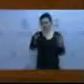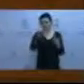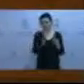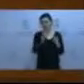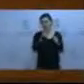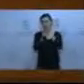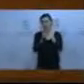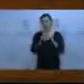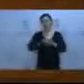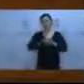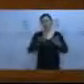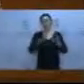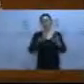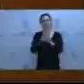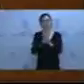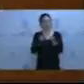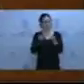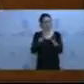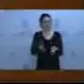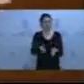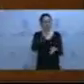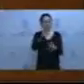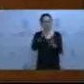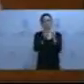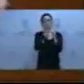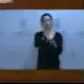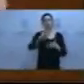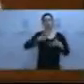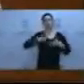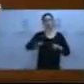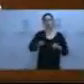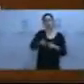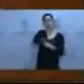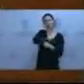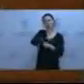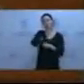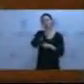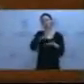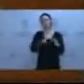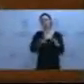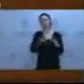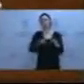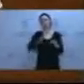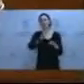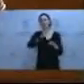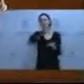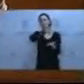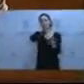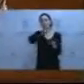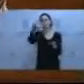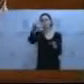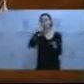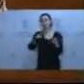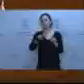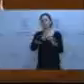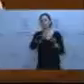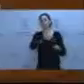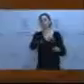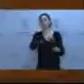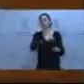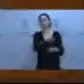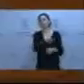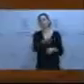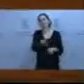Bueno, es una cantidad duplicada por sanidad, son los dos ejes, porque la tercera consejería, ya sabe usted, que es la de doña deuda.